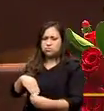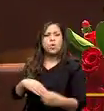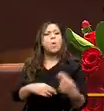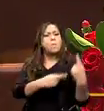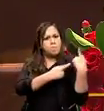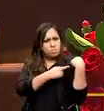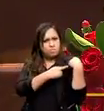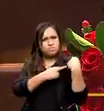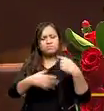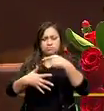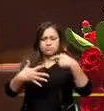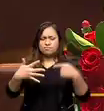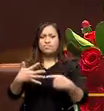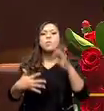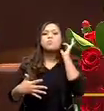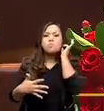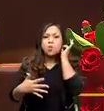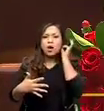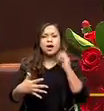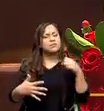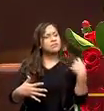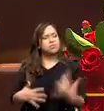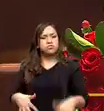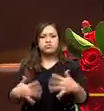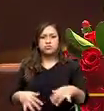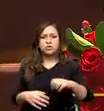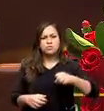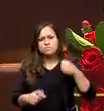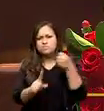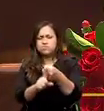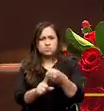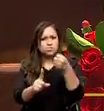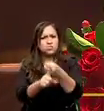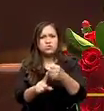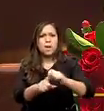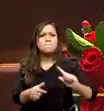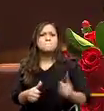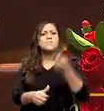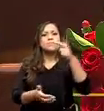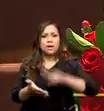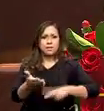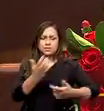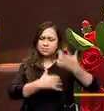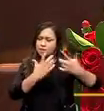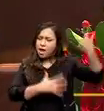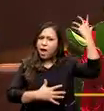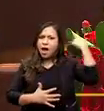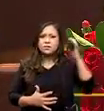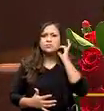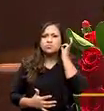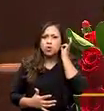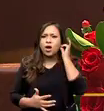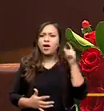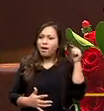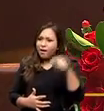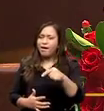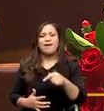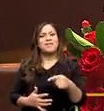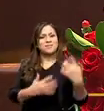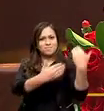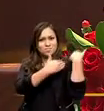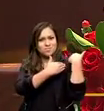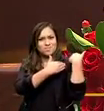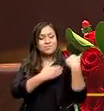las luchas de nuestra primera independencia, estuvimos presentes como lo estamos hoy en esta segunda y